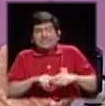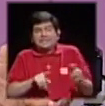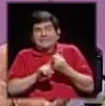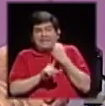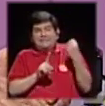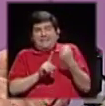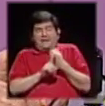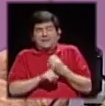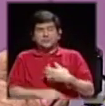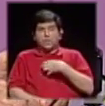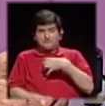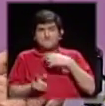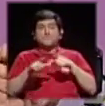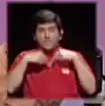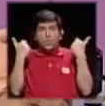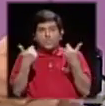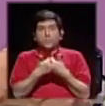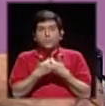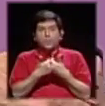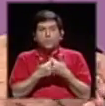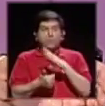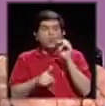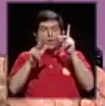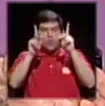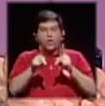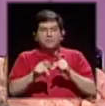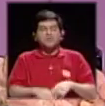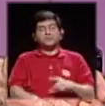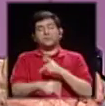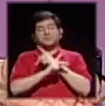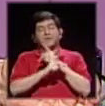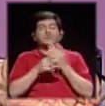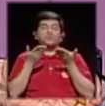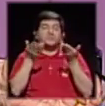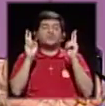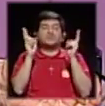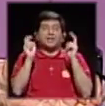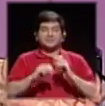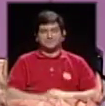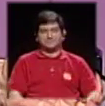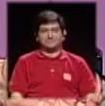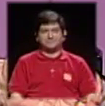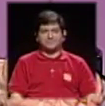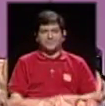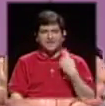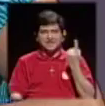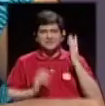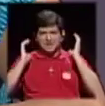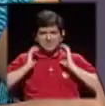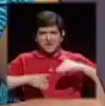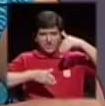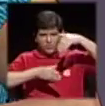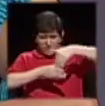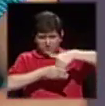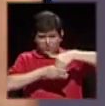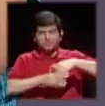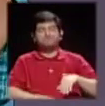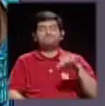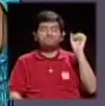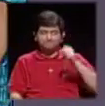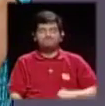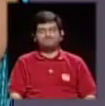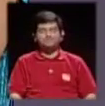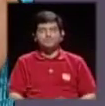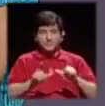sufrir de su propio grupo o de quienes las están protegiendo. Claro, ¿no? Siempre el cuerpo de por medio. Sí, porque también